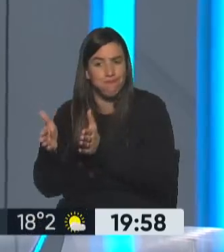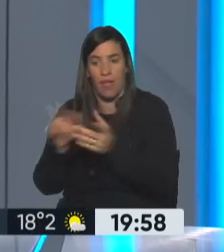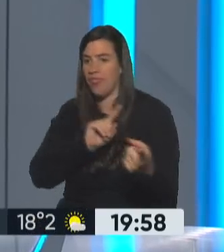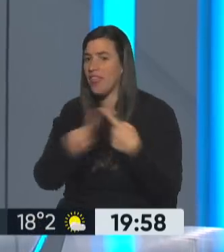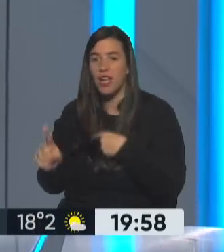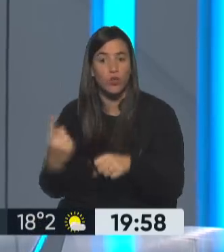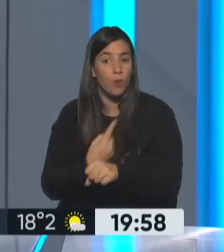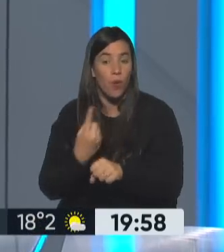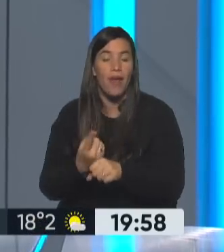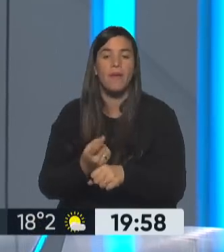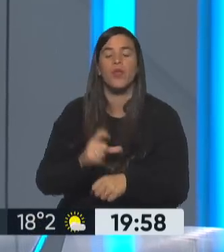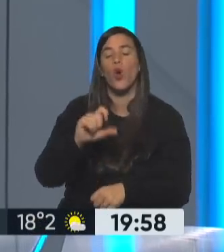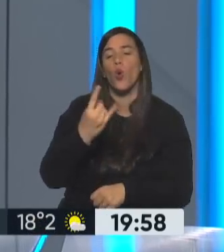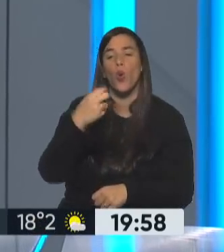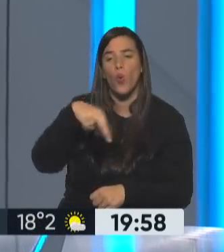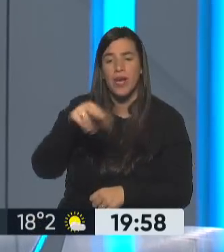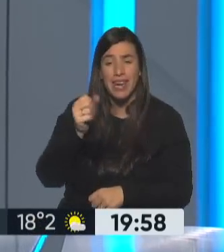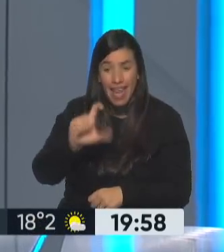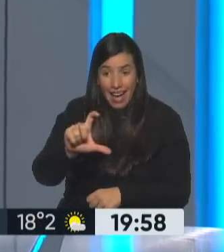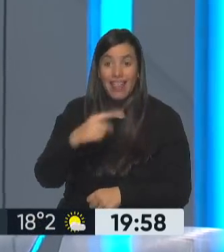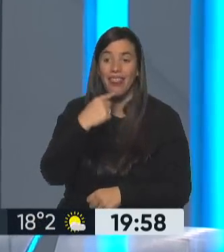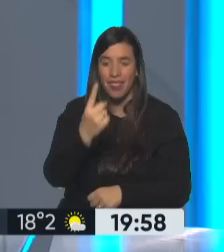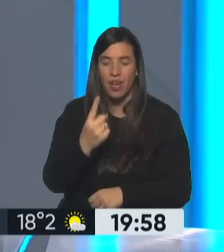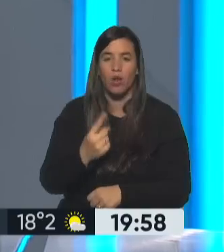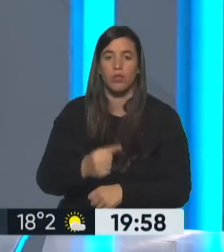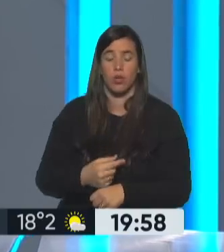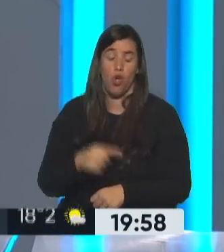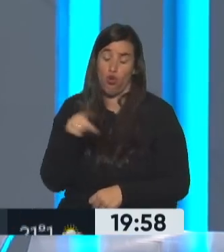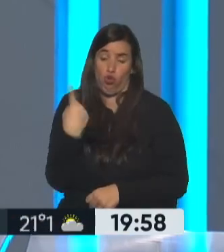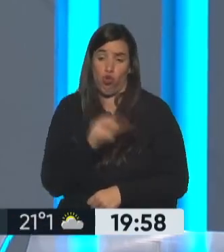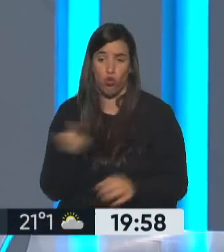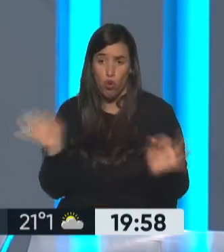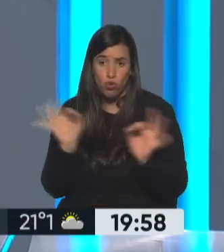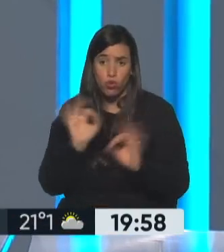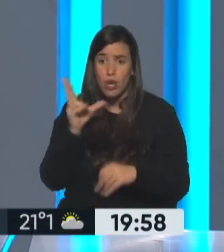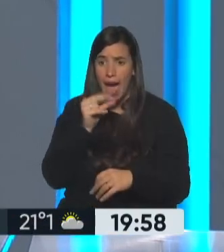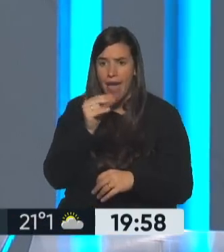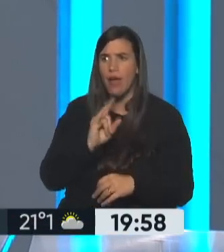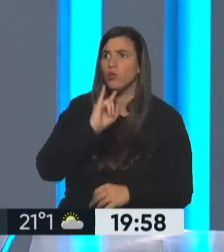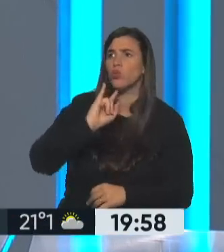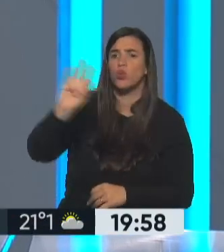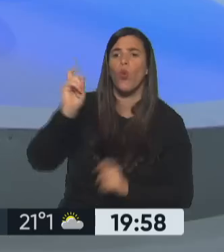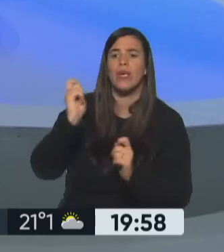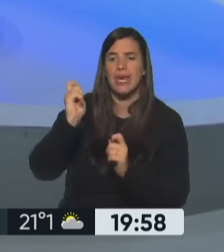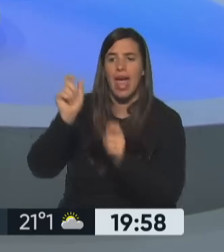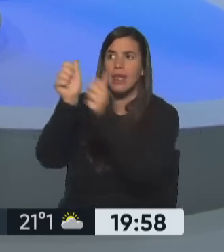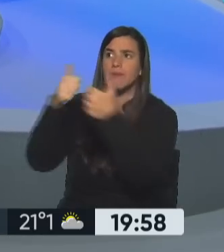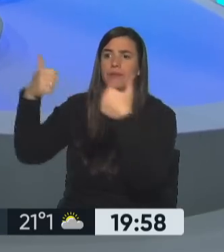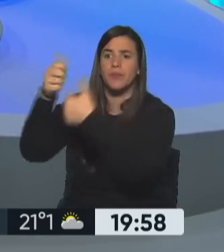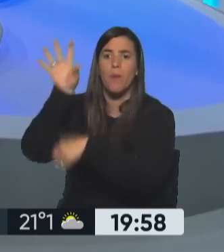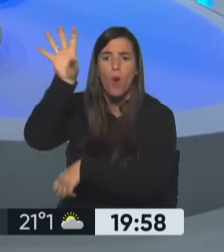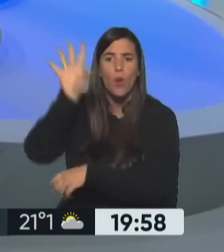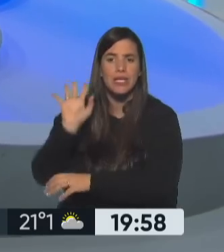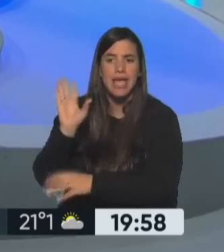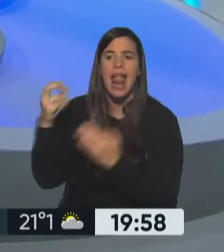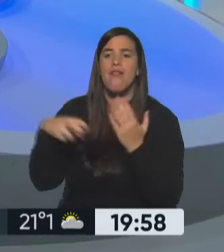a ver qué dice. Uñac, lo que puso es, no vamos a hacer nada, esto corresponde a la intervención del Tribunal Electoral Provincial y al Fiscal de Estado. Y directamente,